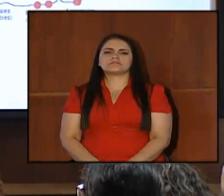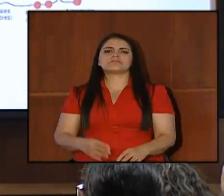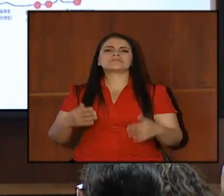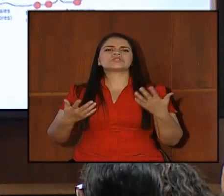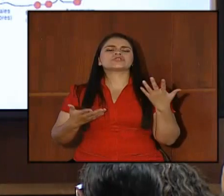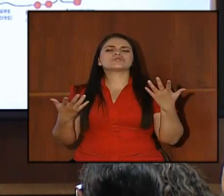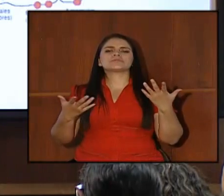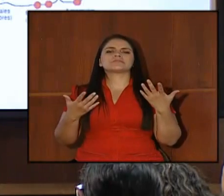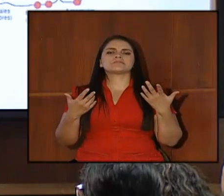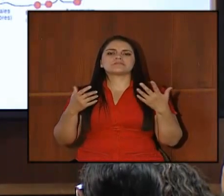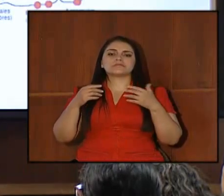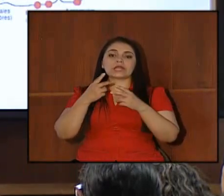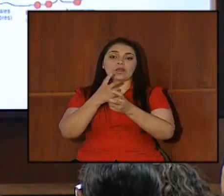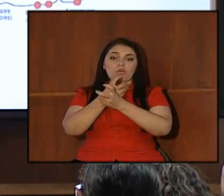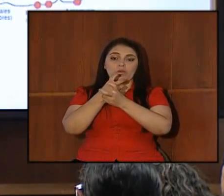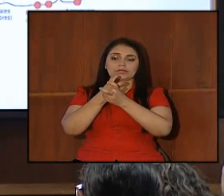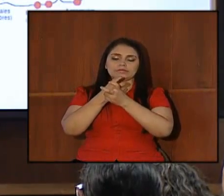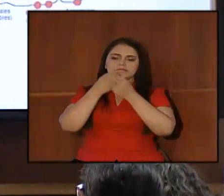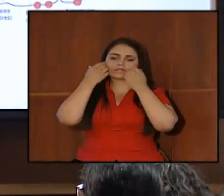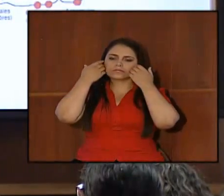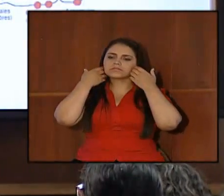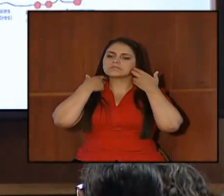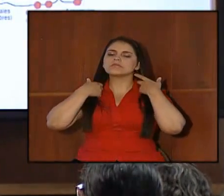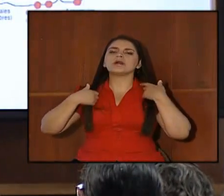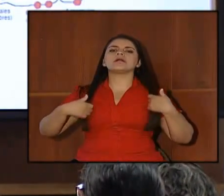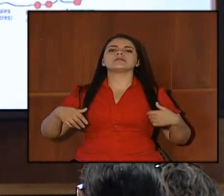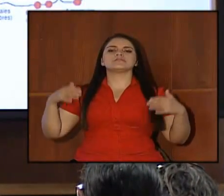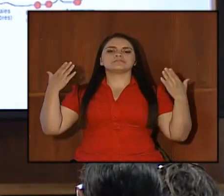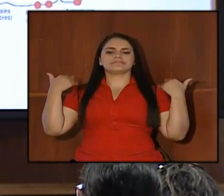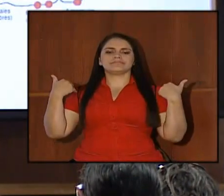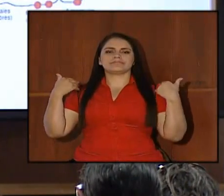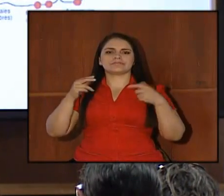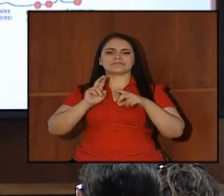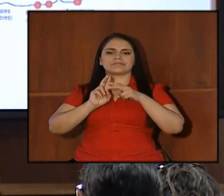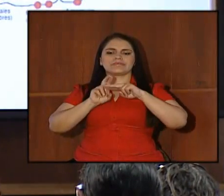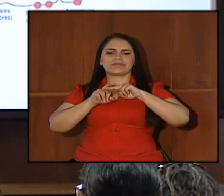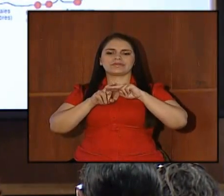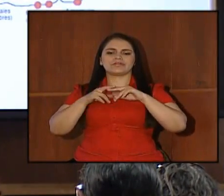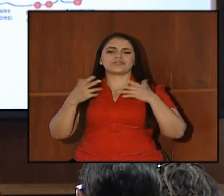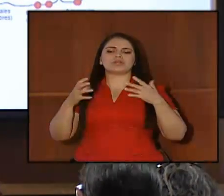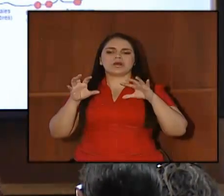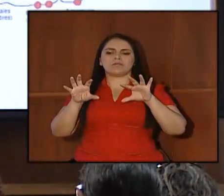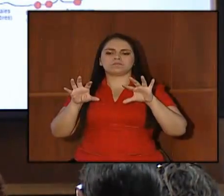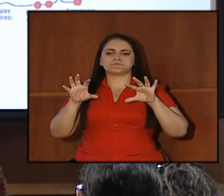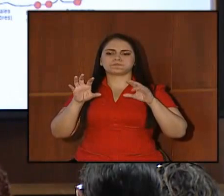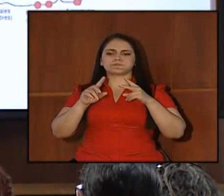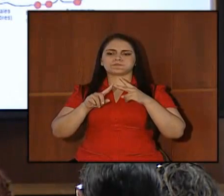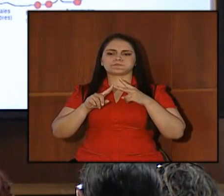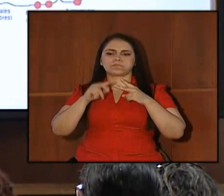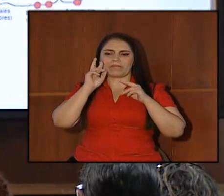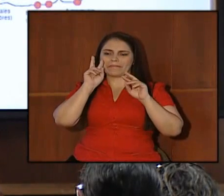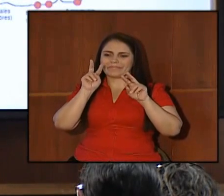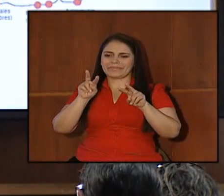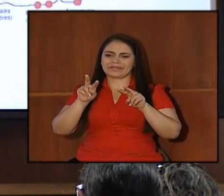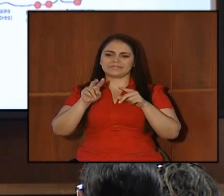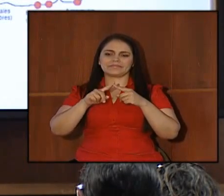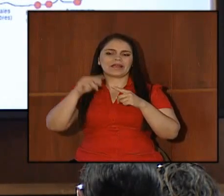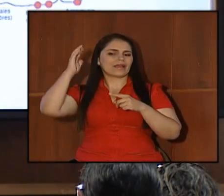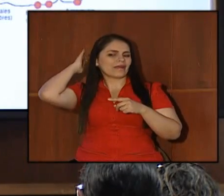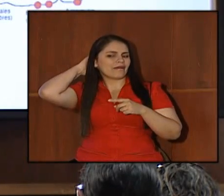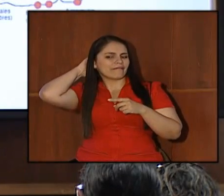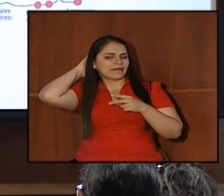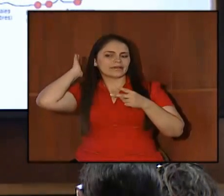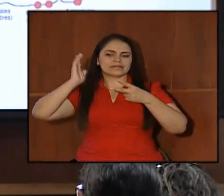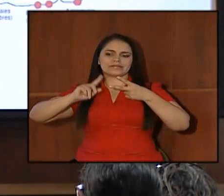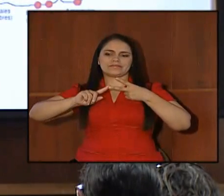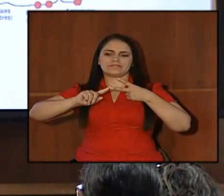hueso. Entonces, si el paciente está acostado boca arriba, las zonas que más frecuentemente se ulceran son la parte de atrás de la cabeza, la